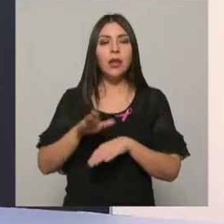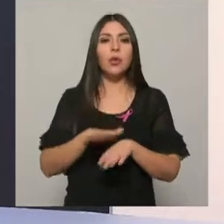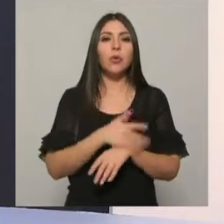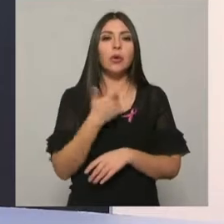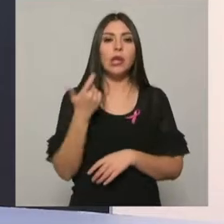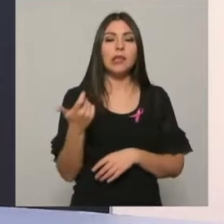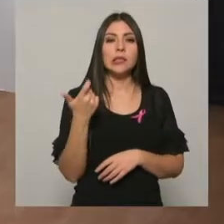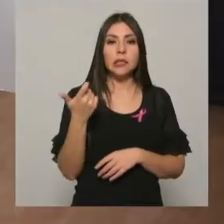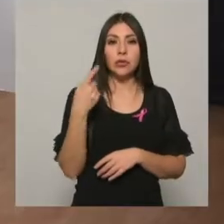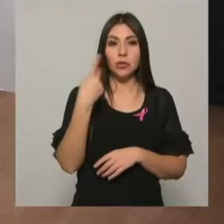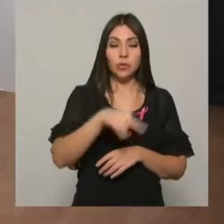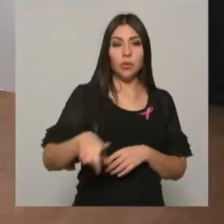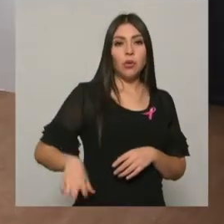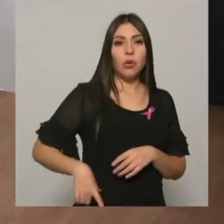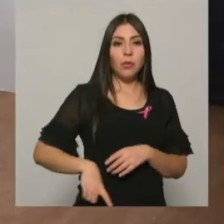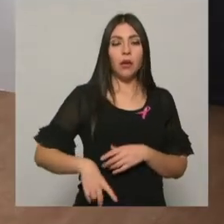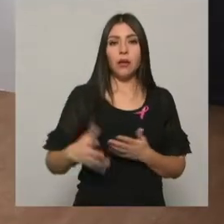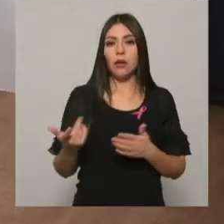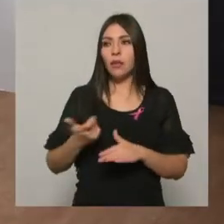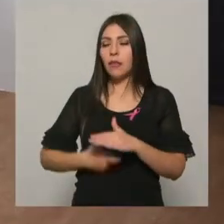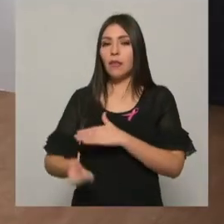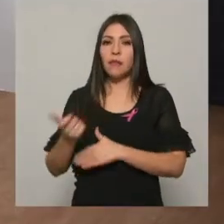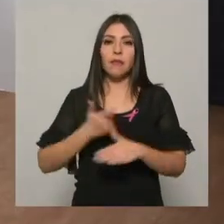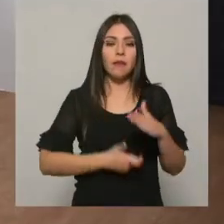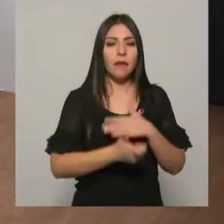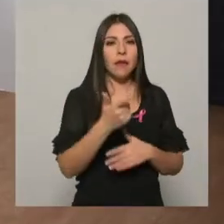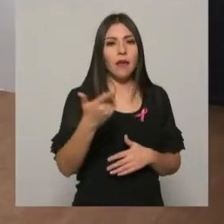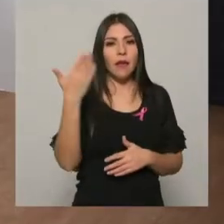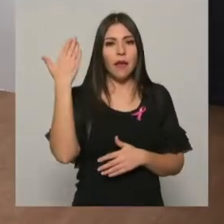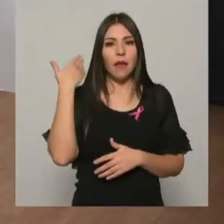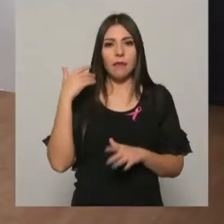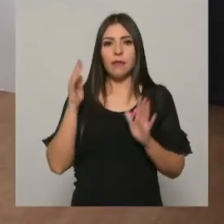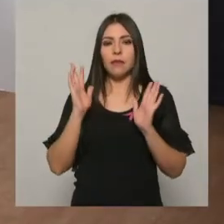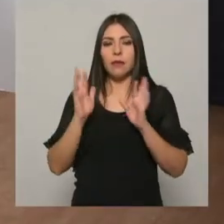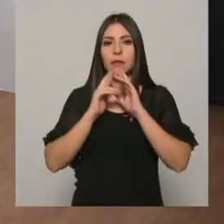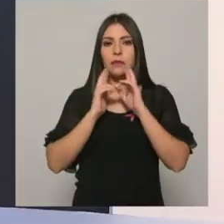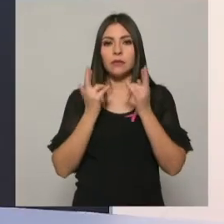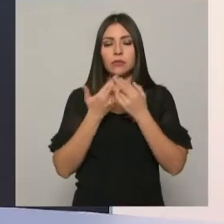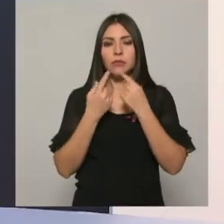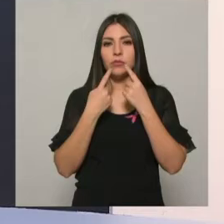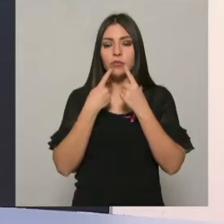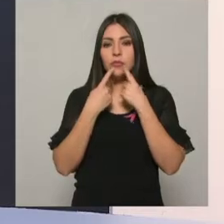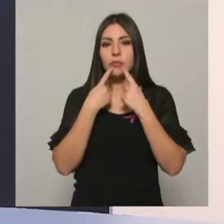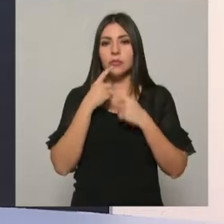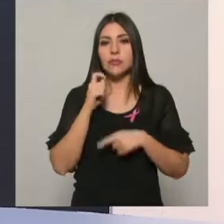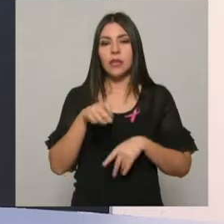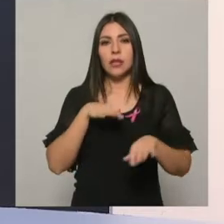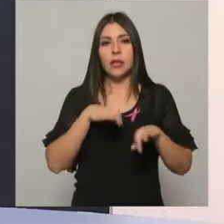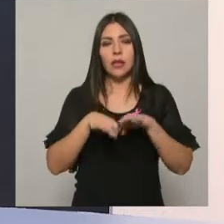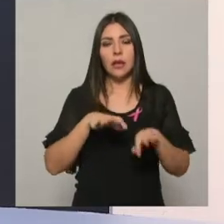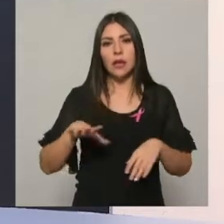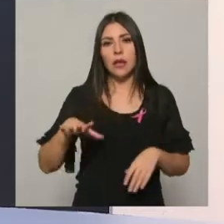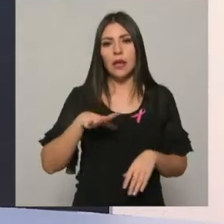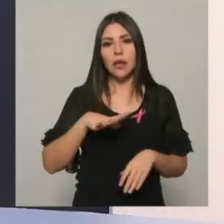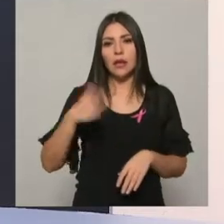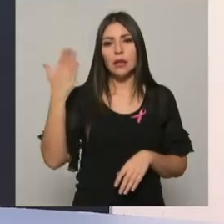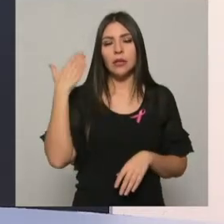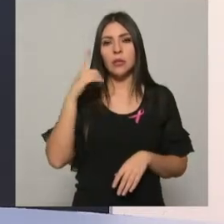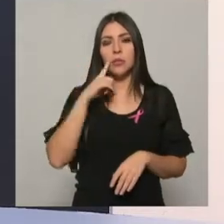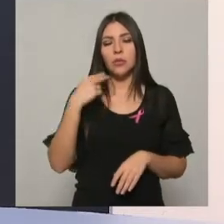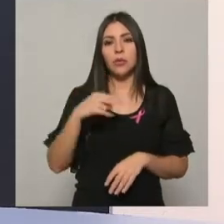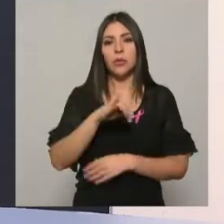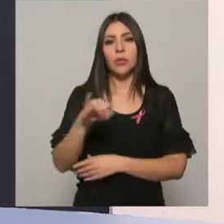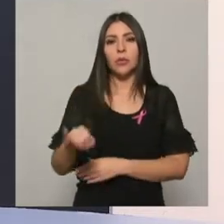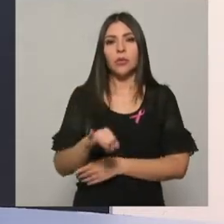del erario público. Ya comentábamos en una mesa de debate justamente la actuación que tuvo y el papel que tuvo Julieta González,